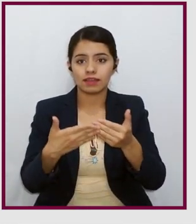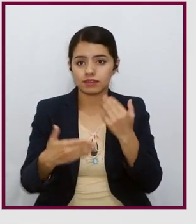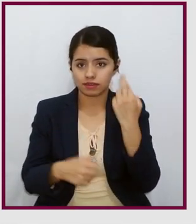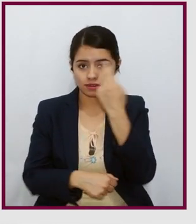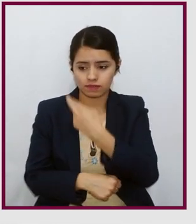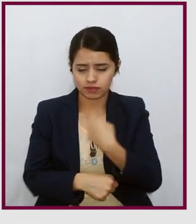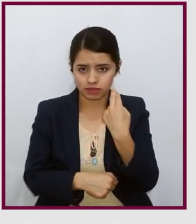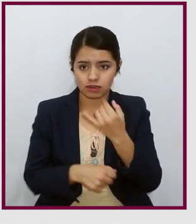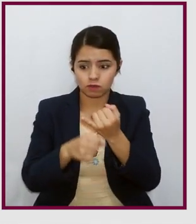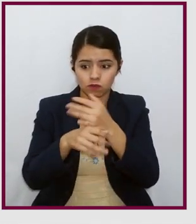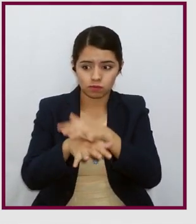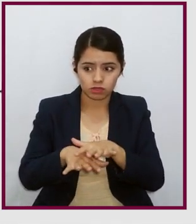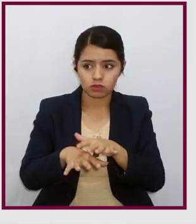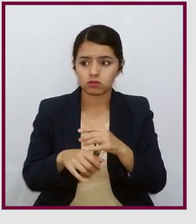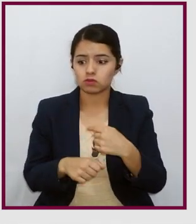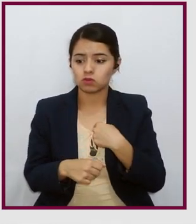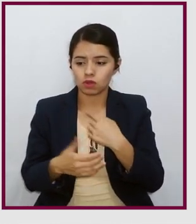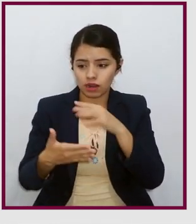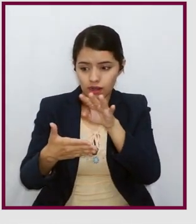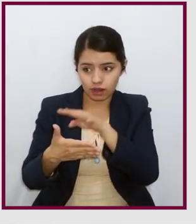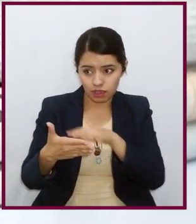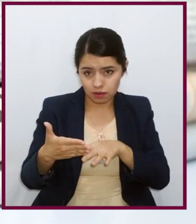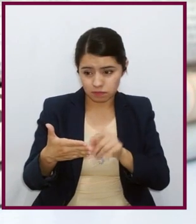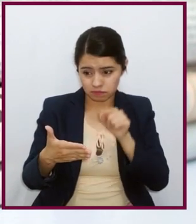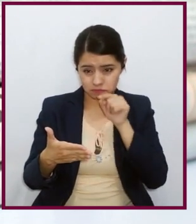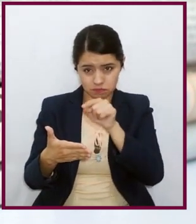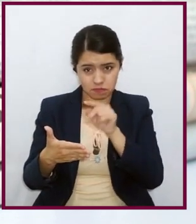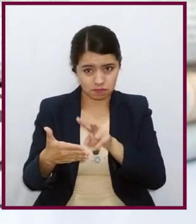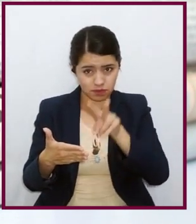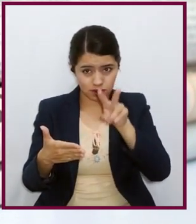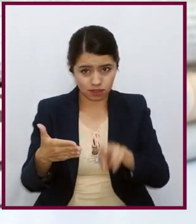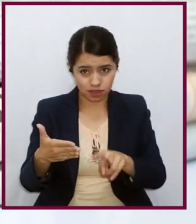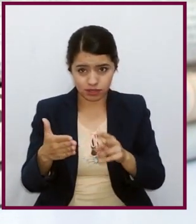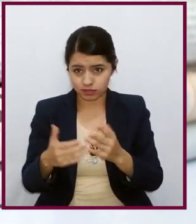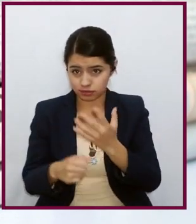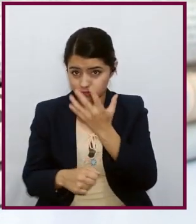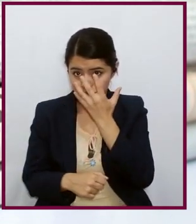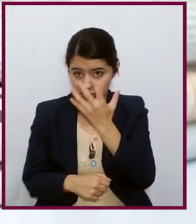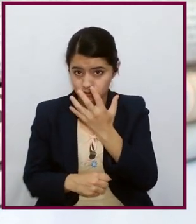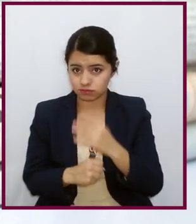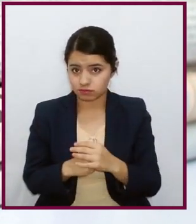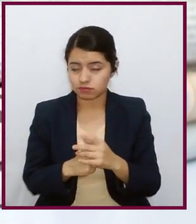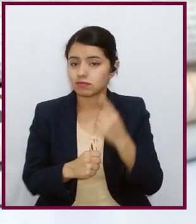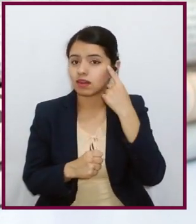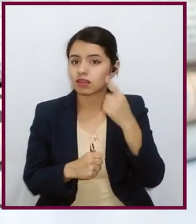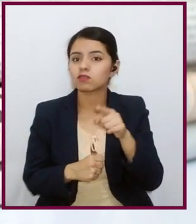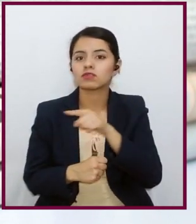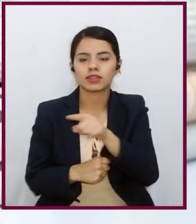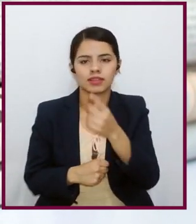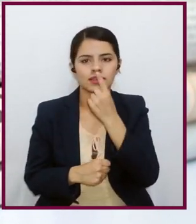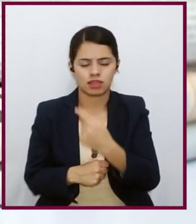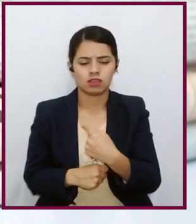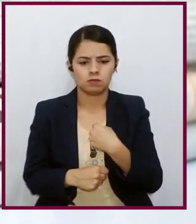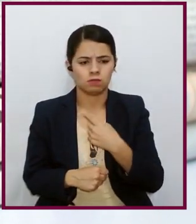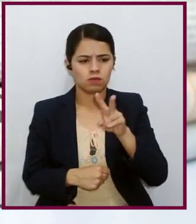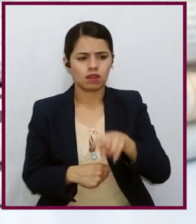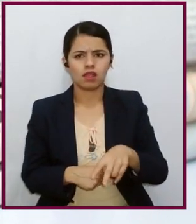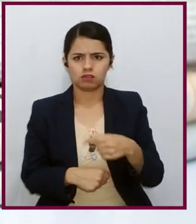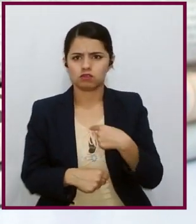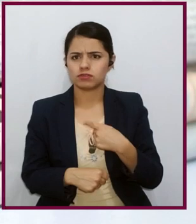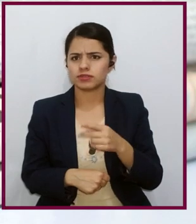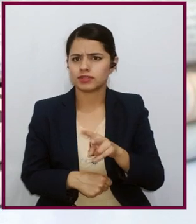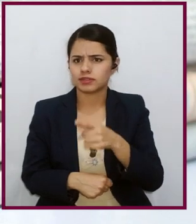y seguramente Gaby y Axel, ustedes podrían utilizar stickers, podrían utilizar memes para darle